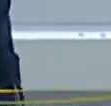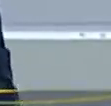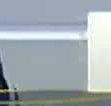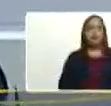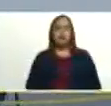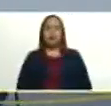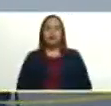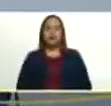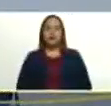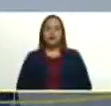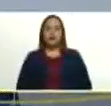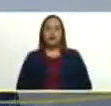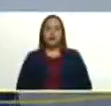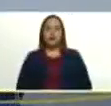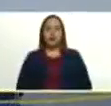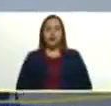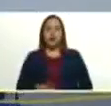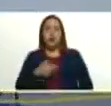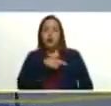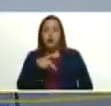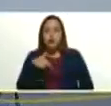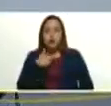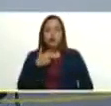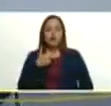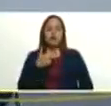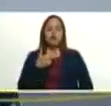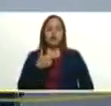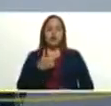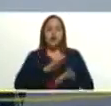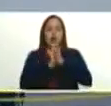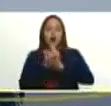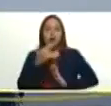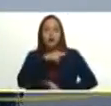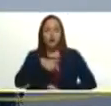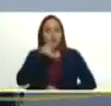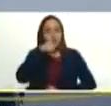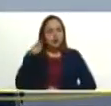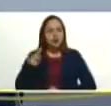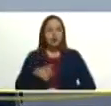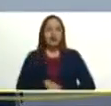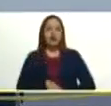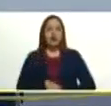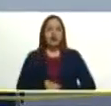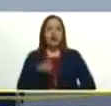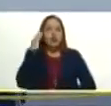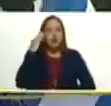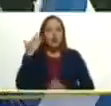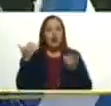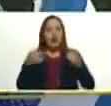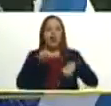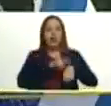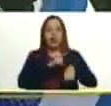Y si nosotros violamos nuestro futuro, tenemos que saber que el presente es el pasado.